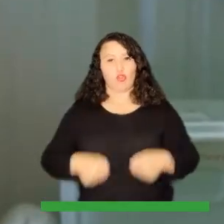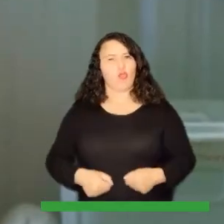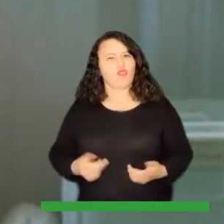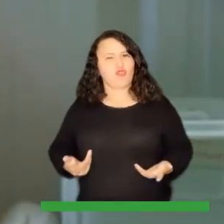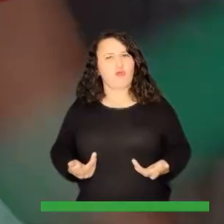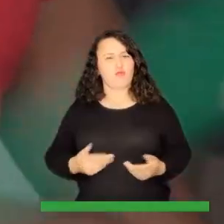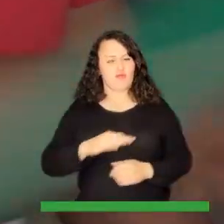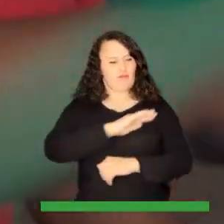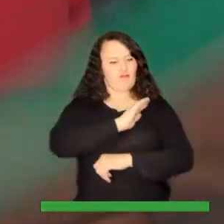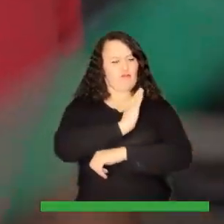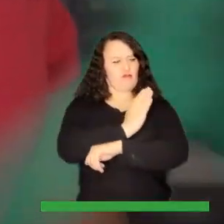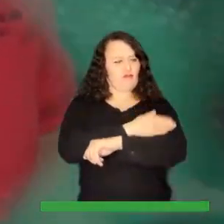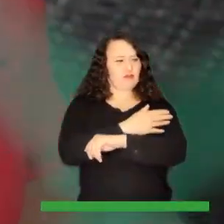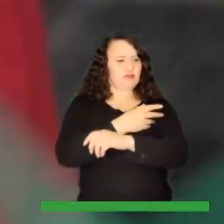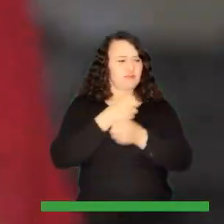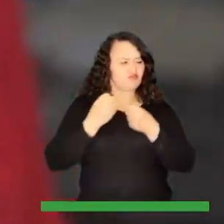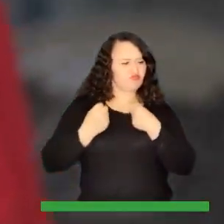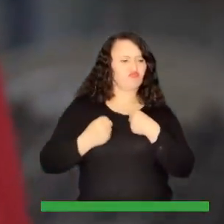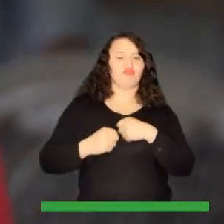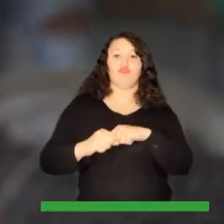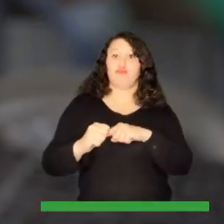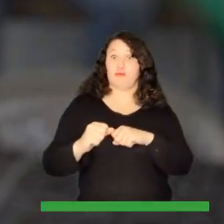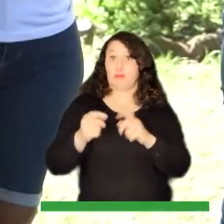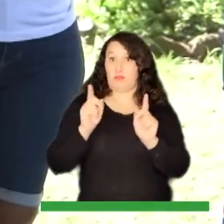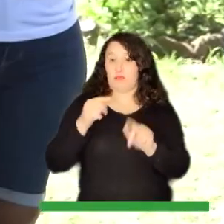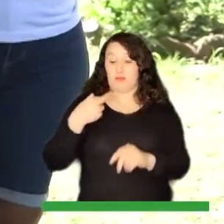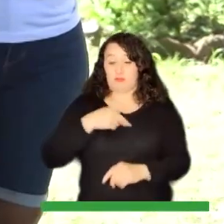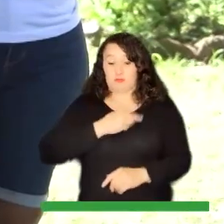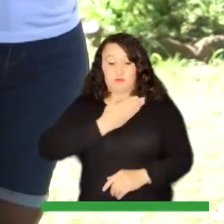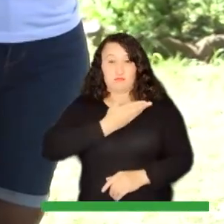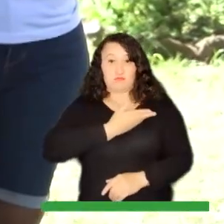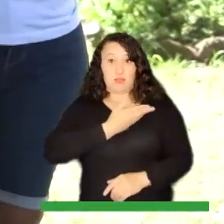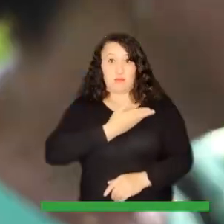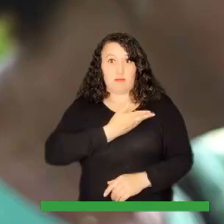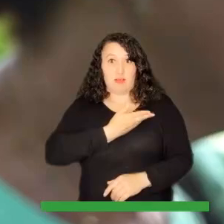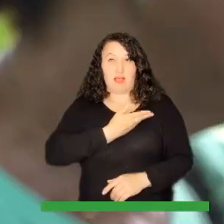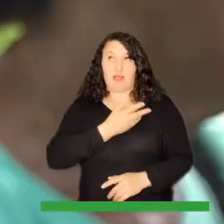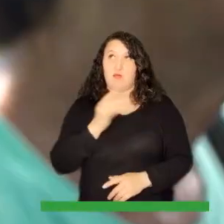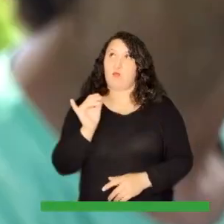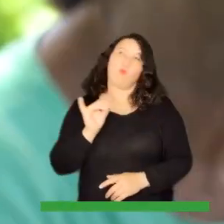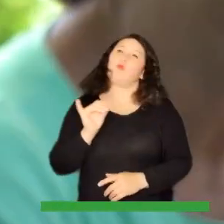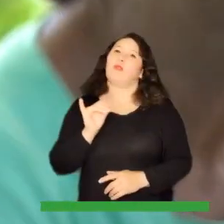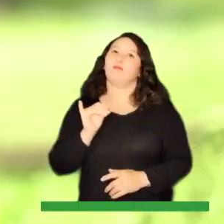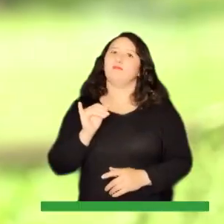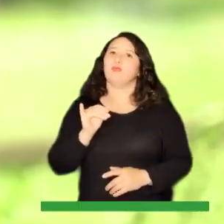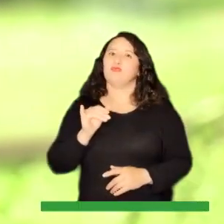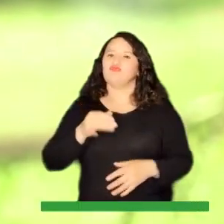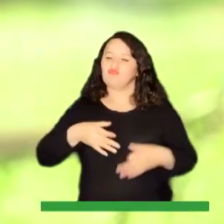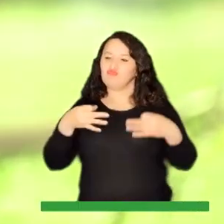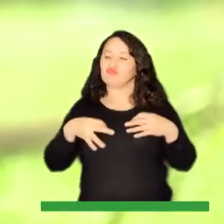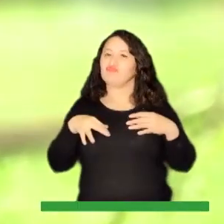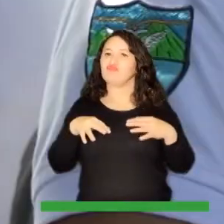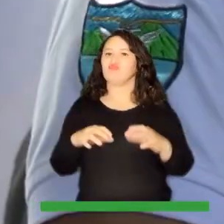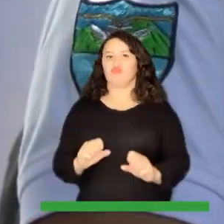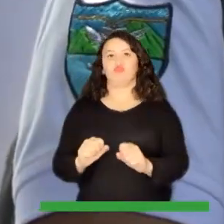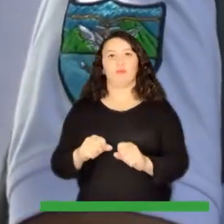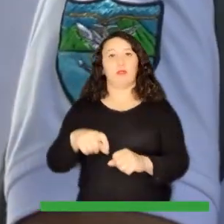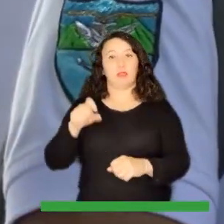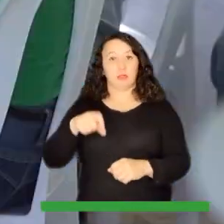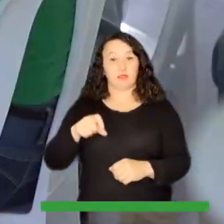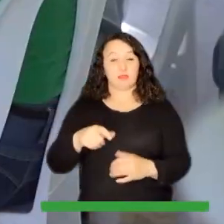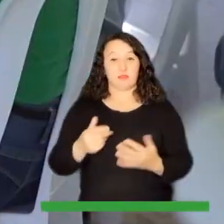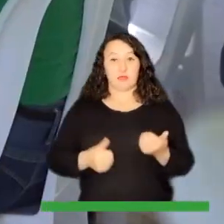resiliencia, de fuerza. Como también somos madres, entonces tenemos como ese arraigo de... y la necesidad también